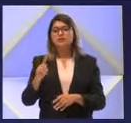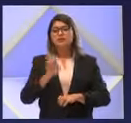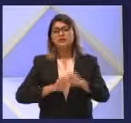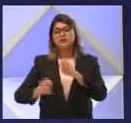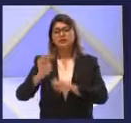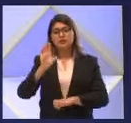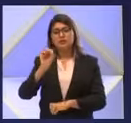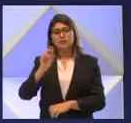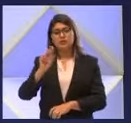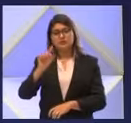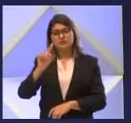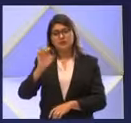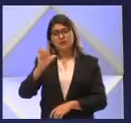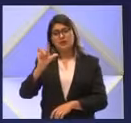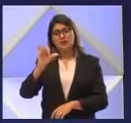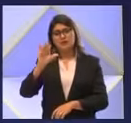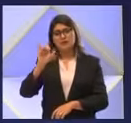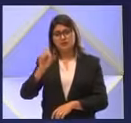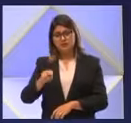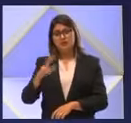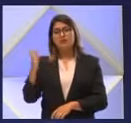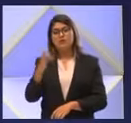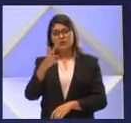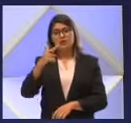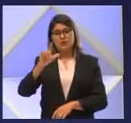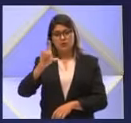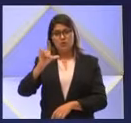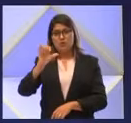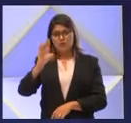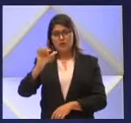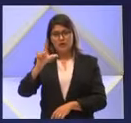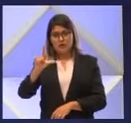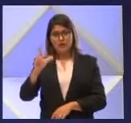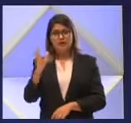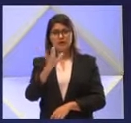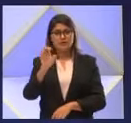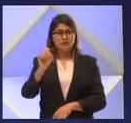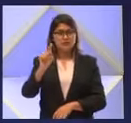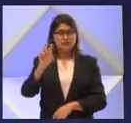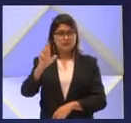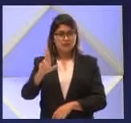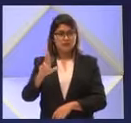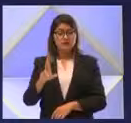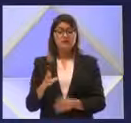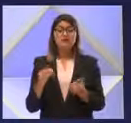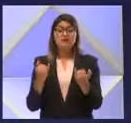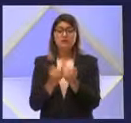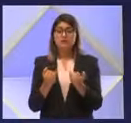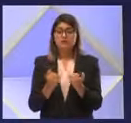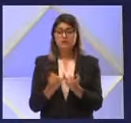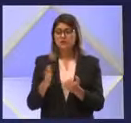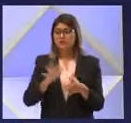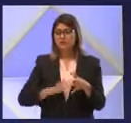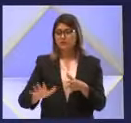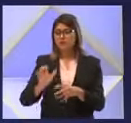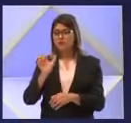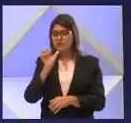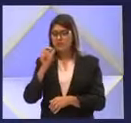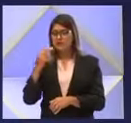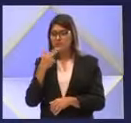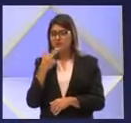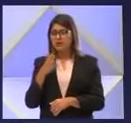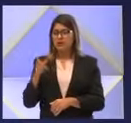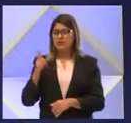la alianza entre la principal acción mi canal la unicidad popular del estado puebla lores y de chihuahua el consorcio espacial en